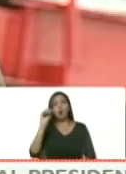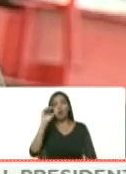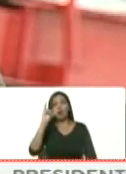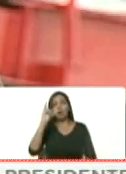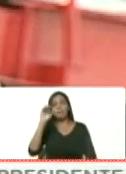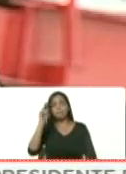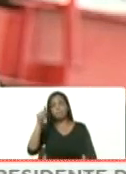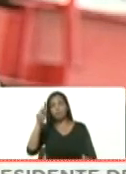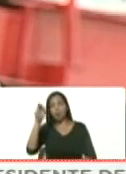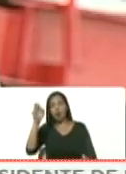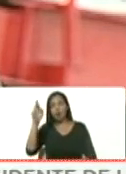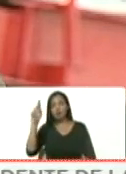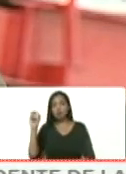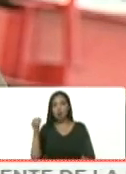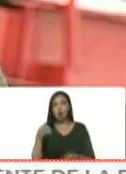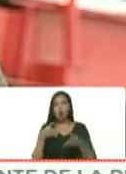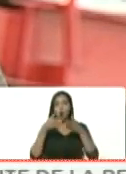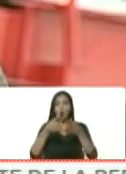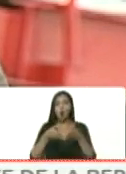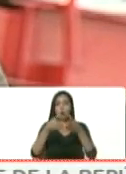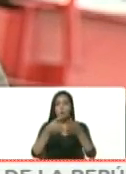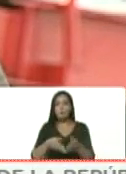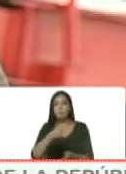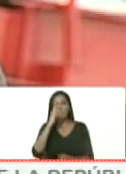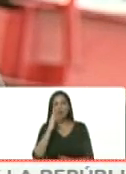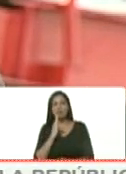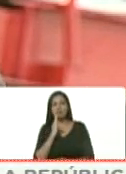compañero Reinaldo Castañeda,